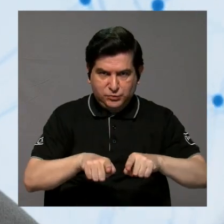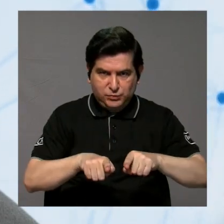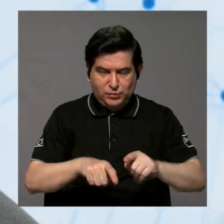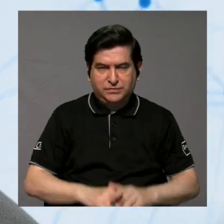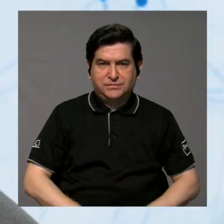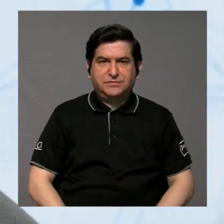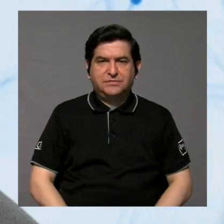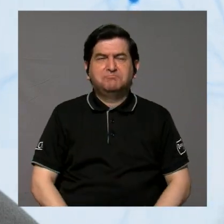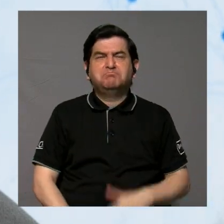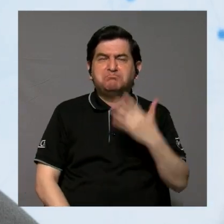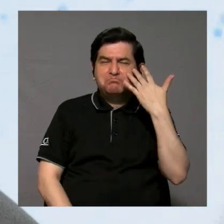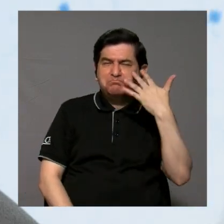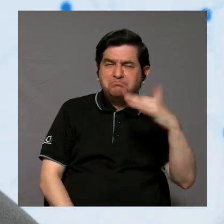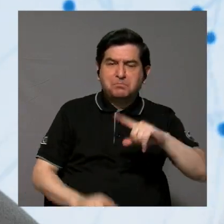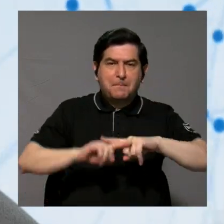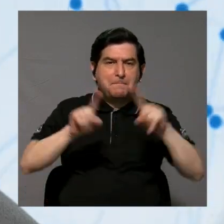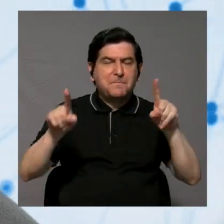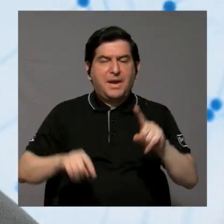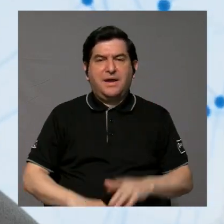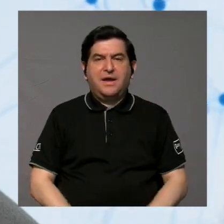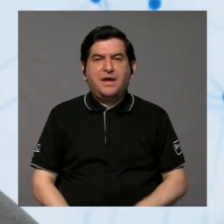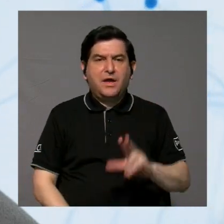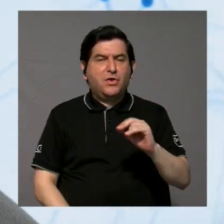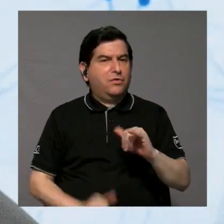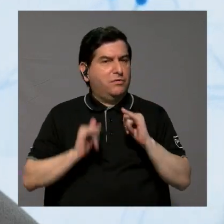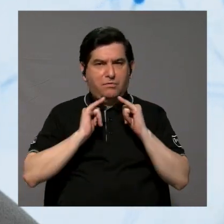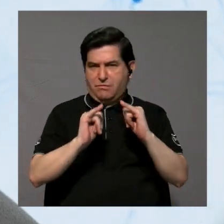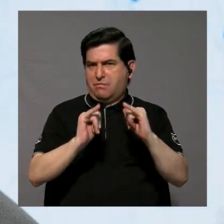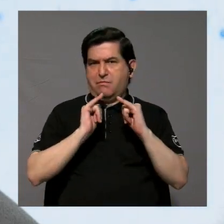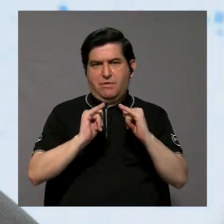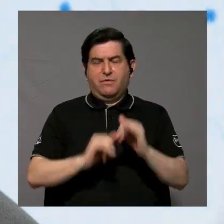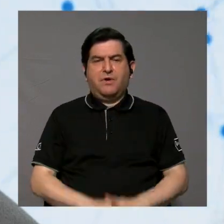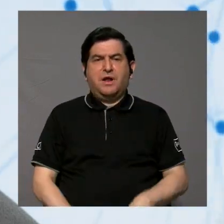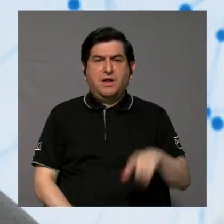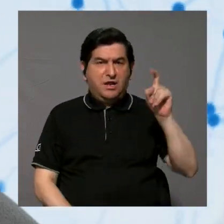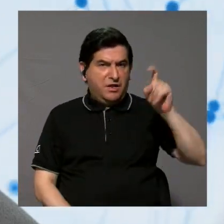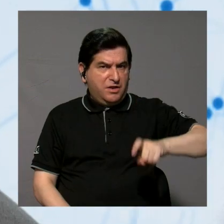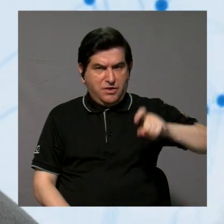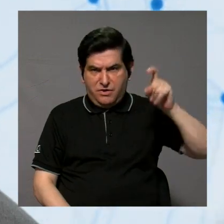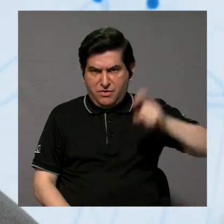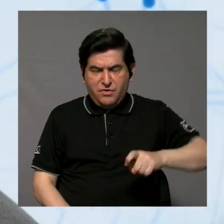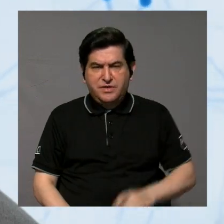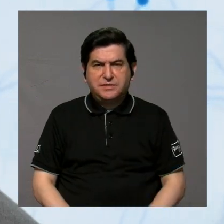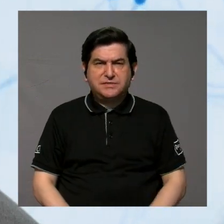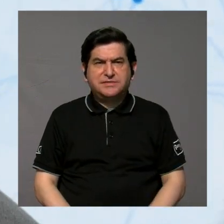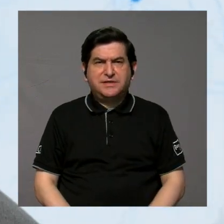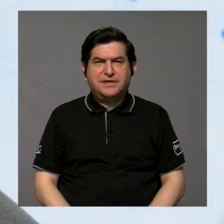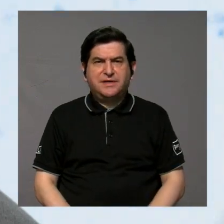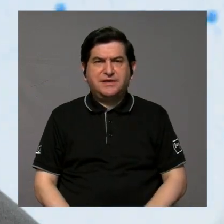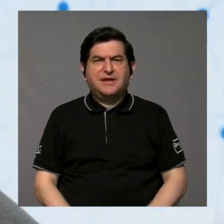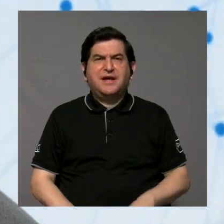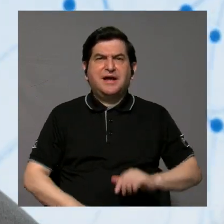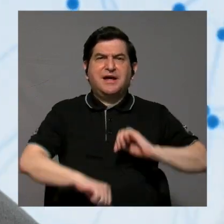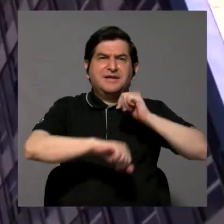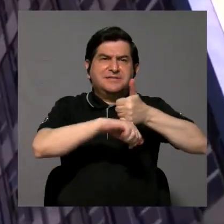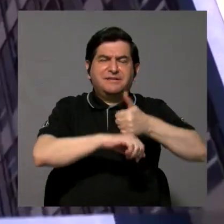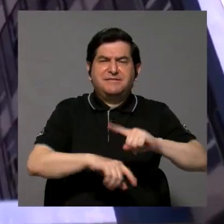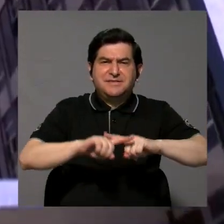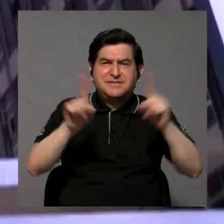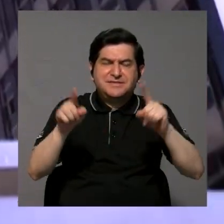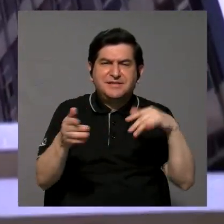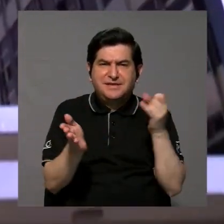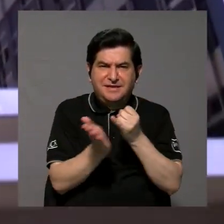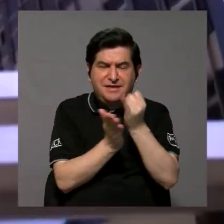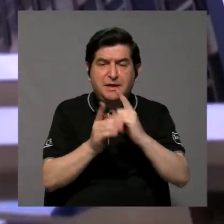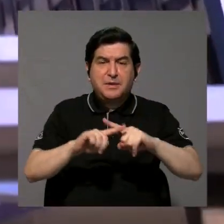sean similares, pero que no sean tan similares que no necesariamente rindan diferencias en la investigación, pero